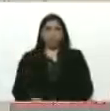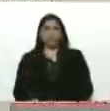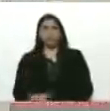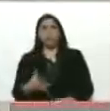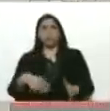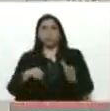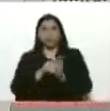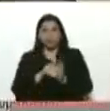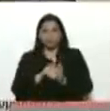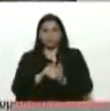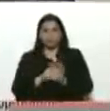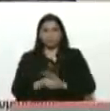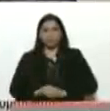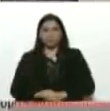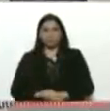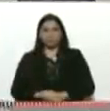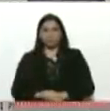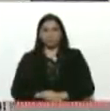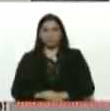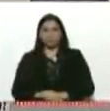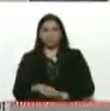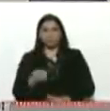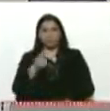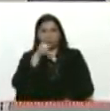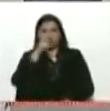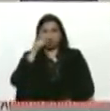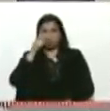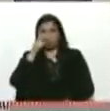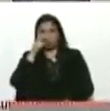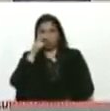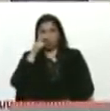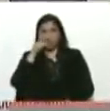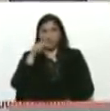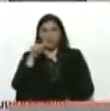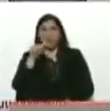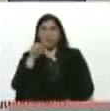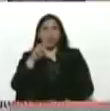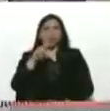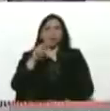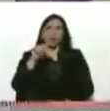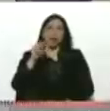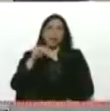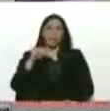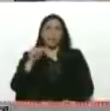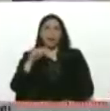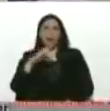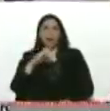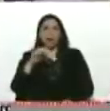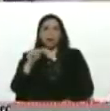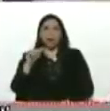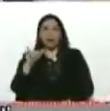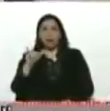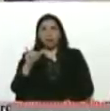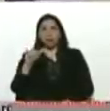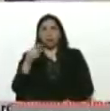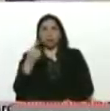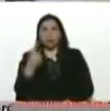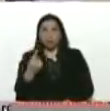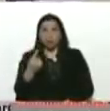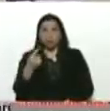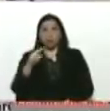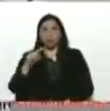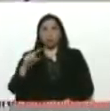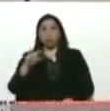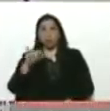vez, Delgado Taboski, que está en la operación para Macay 1, financiando. Julio Borges y Juan Requesén, como los